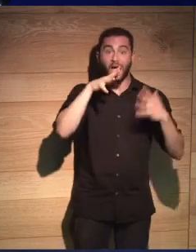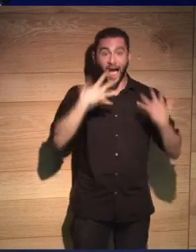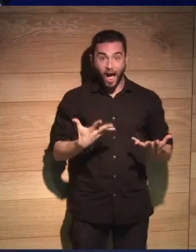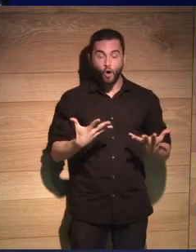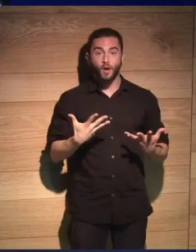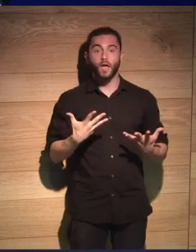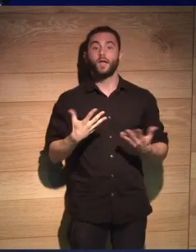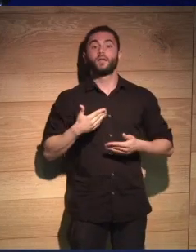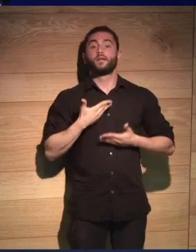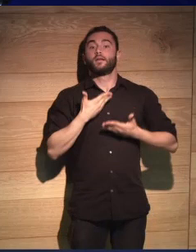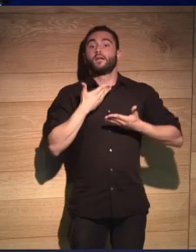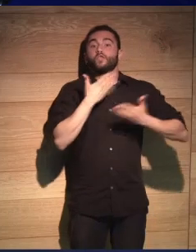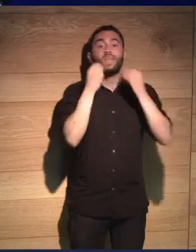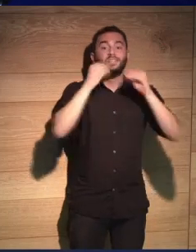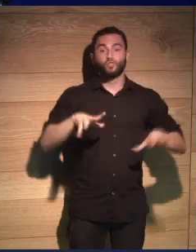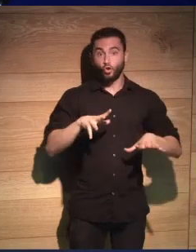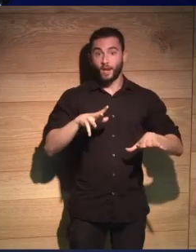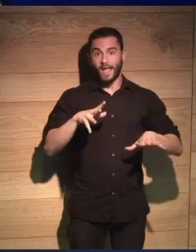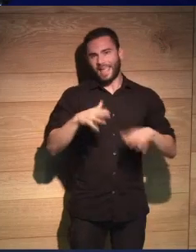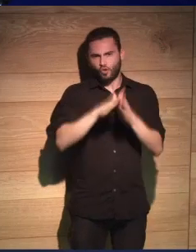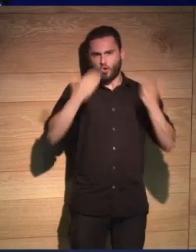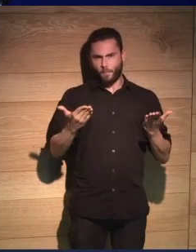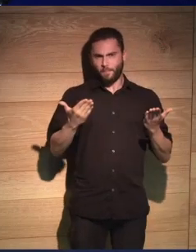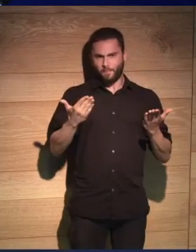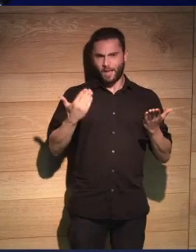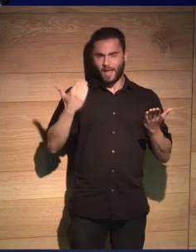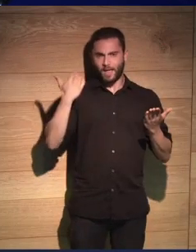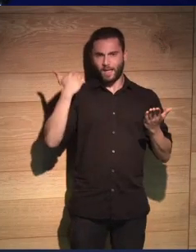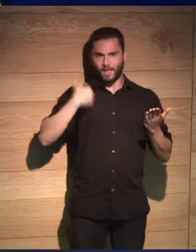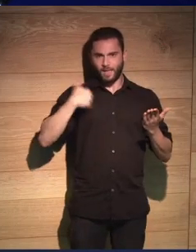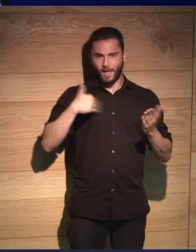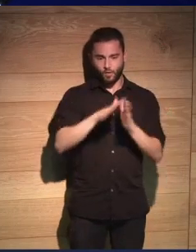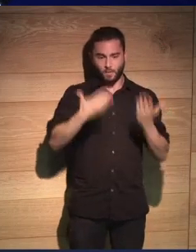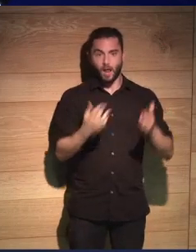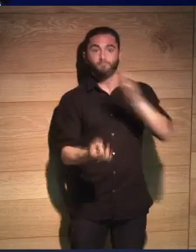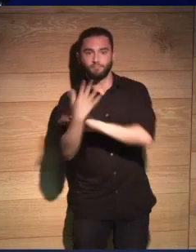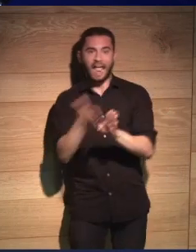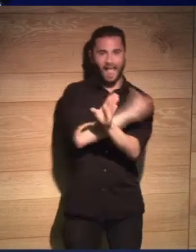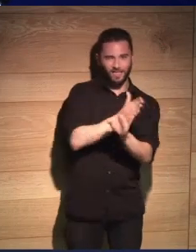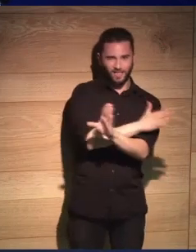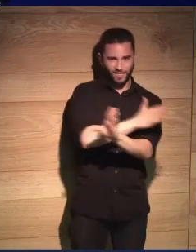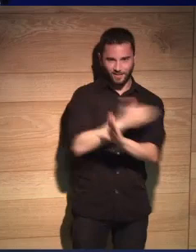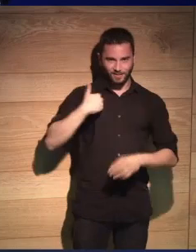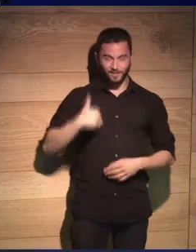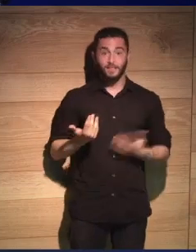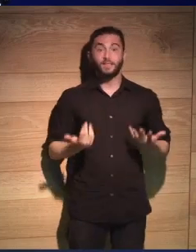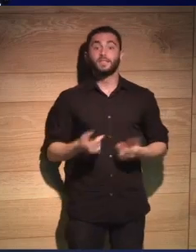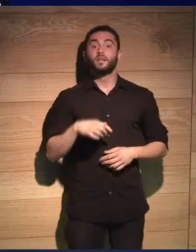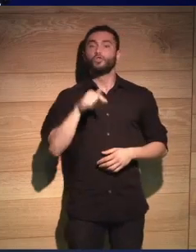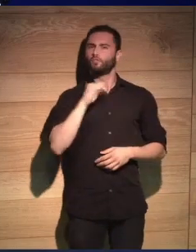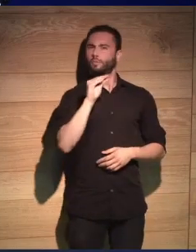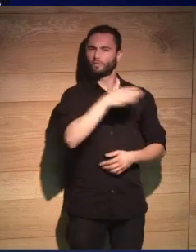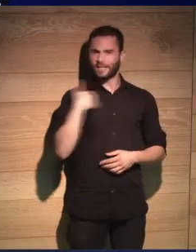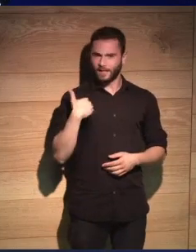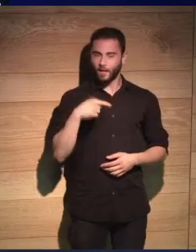valiosa aportación a esta historia que ya era novela antes de ser novelada. Y me gustaría preguntarte, ¿ha cambiado en algo tu